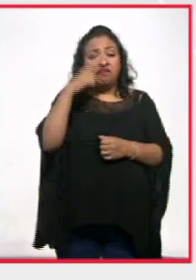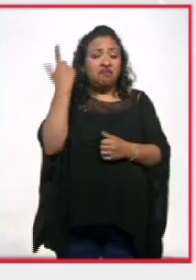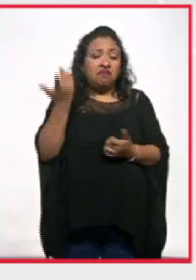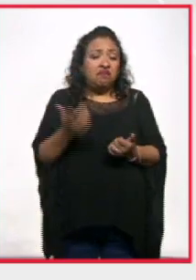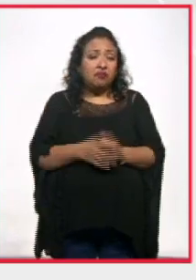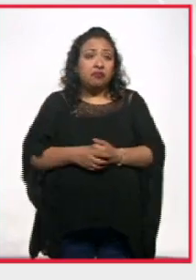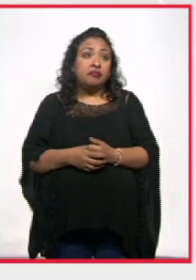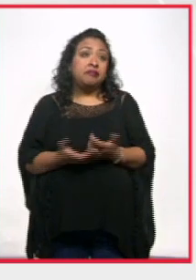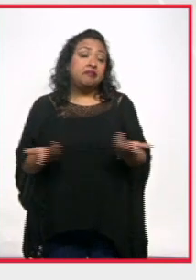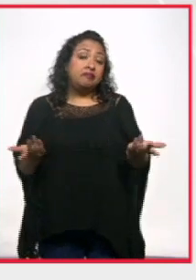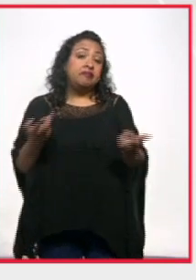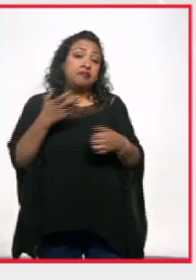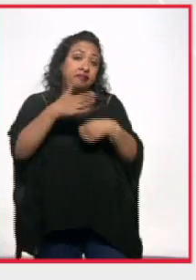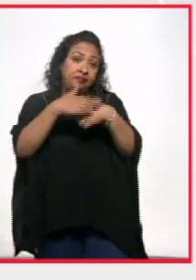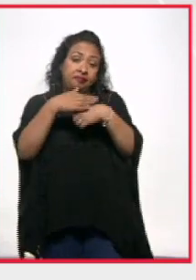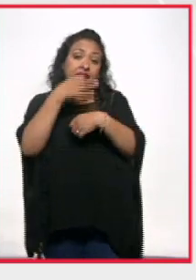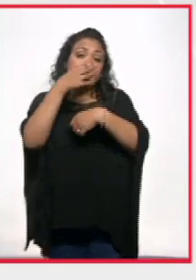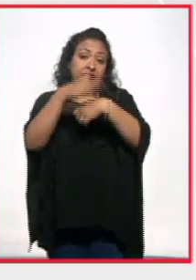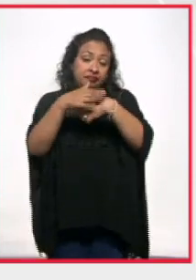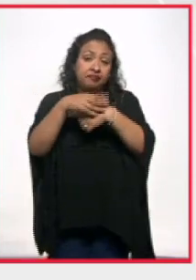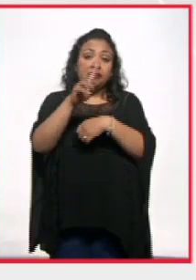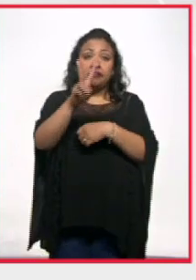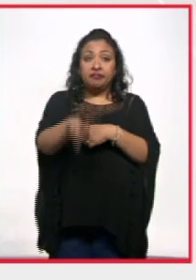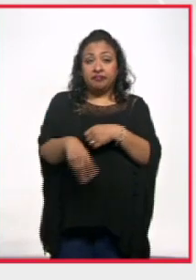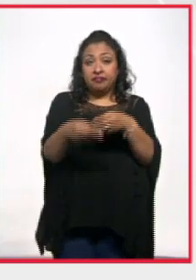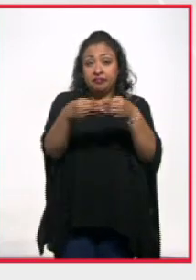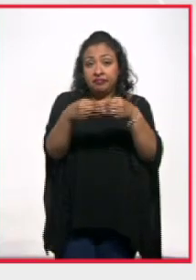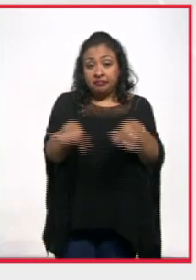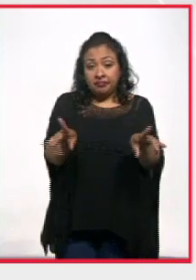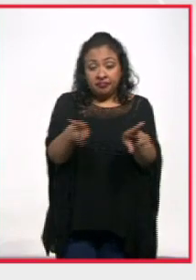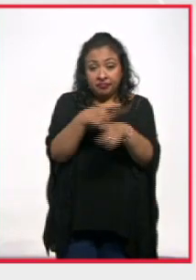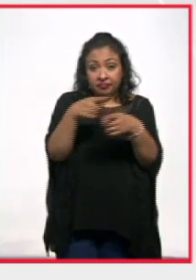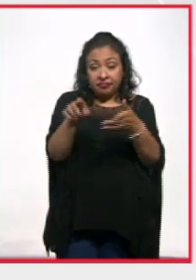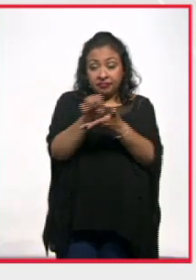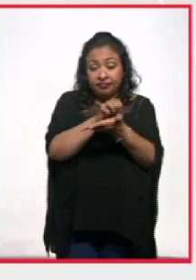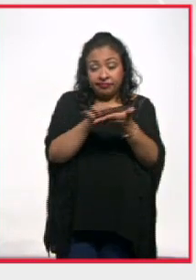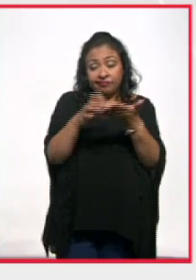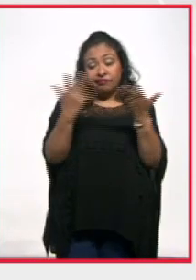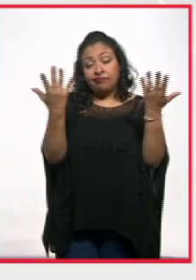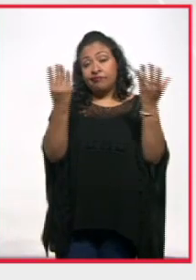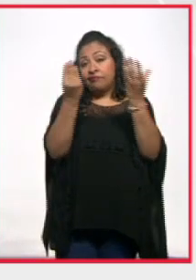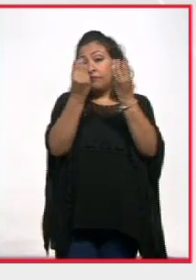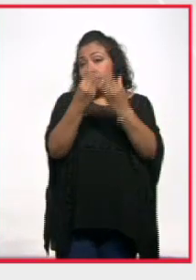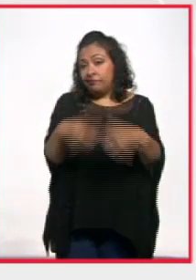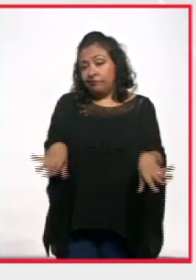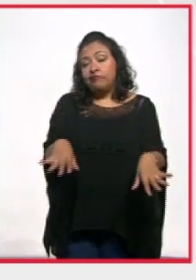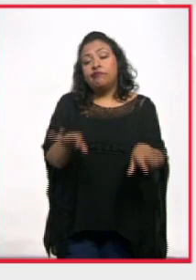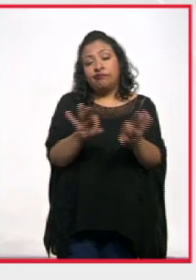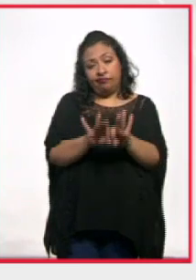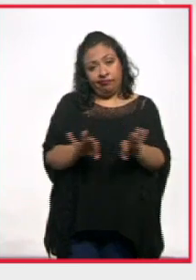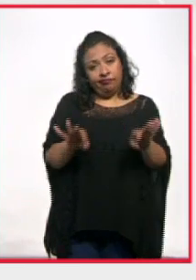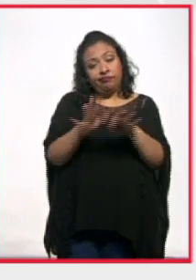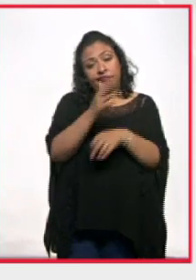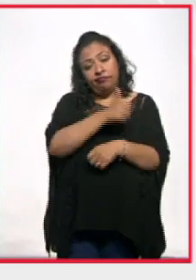fin. Entonces, eso es una llamada de atención, porque realmente la pérdida de Música y Escena fue una pérdida muy, muy notable.